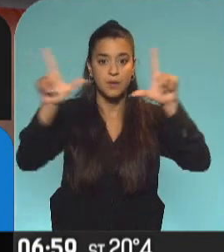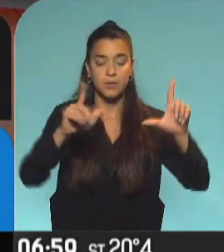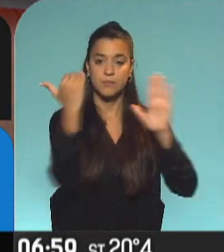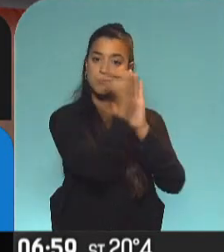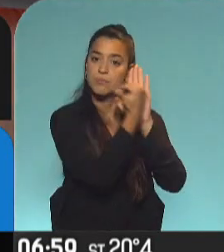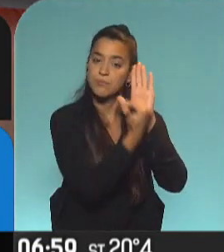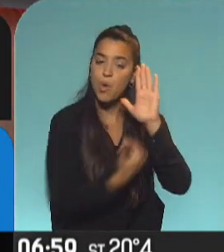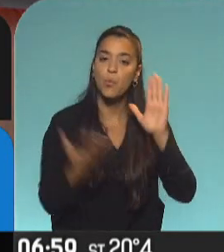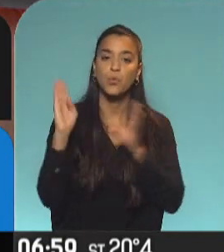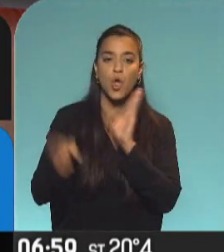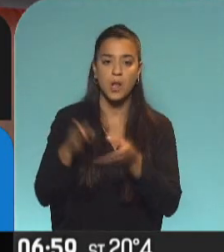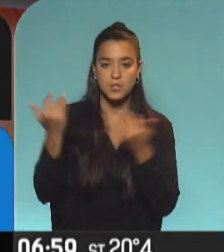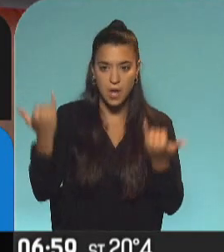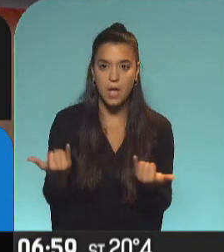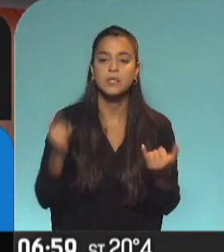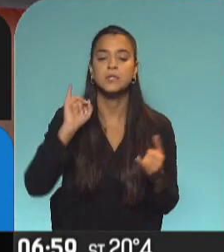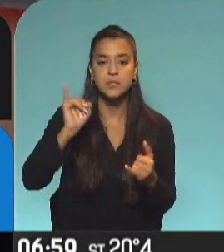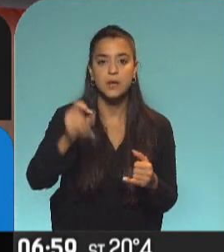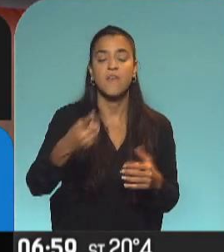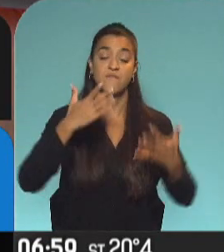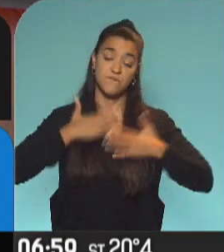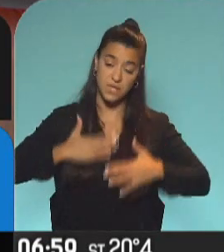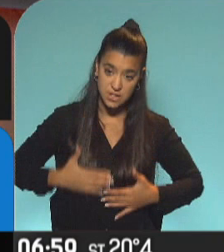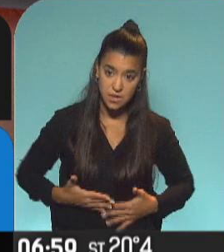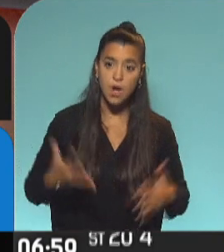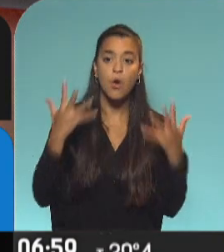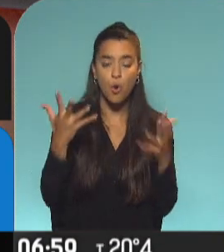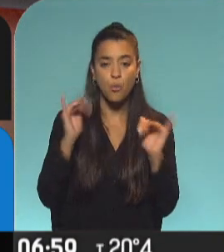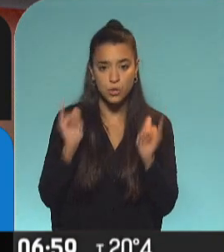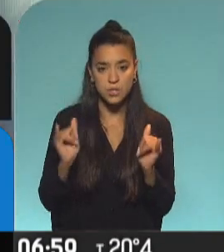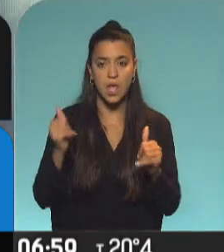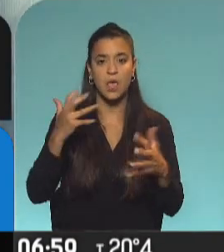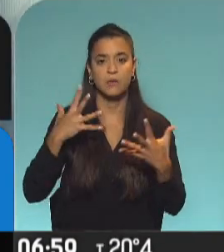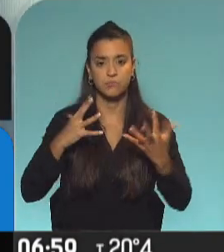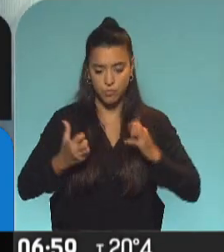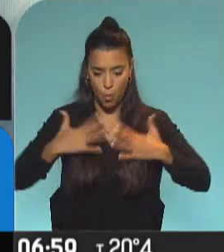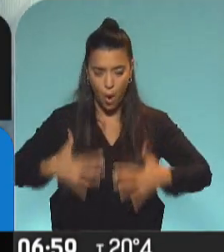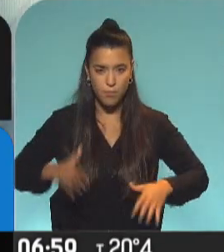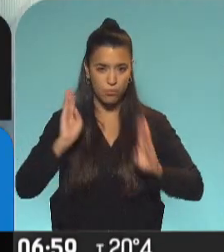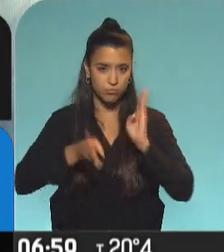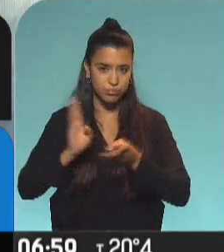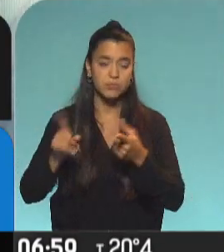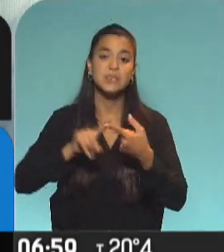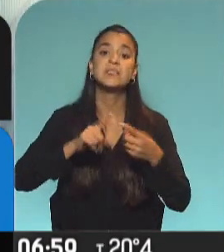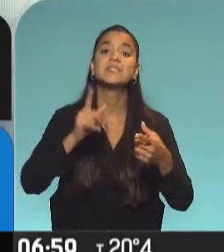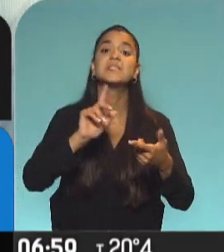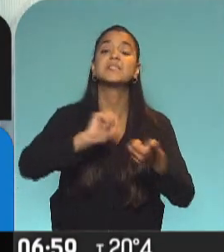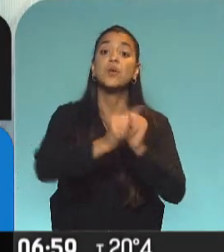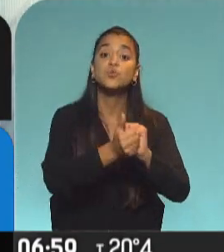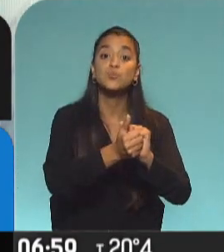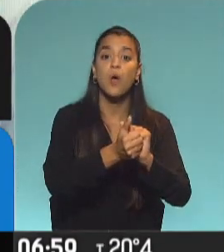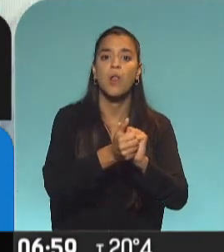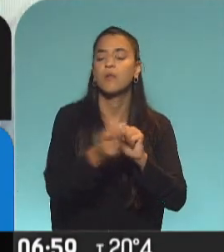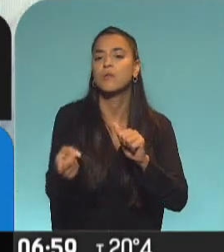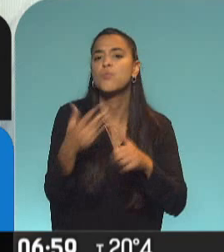tipos de violencia a los que haces referencia, ¿no? En sí, ese cuadro. Sí, bueno, la física, obviamente la que genera daños en los cuerpos, la sexual, aquella que vulnera